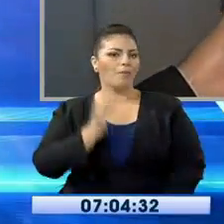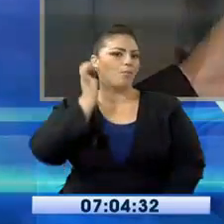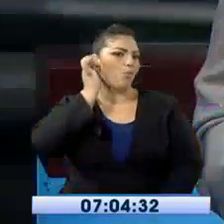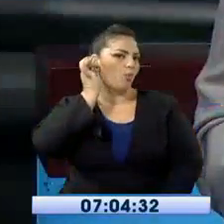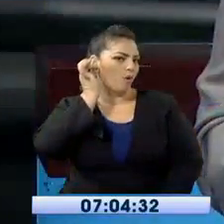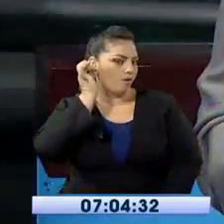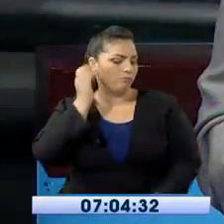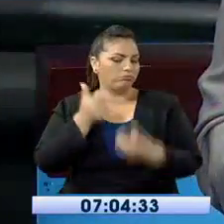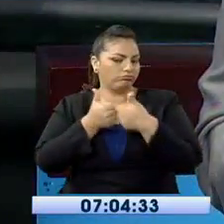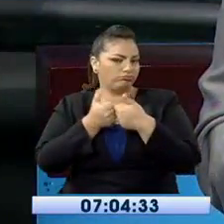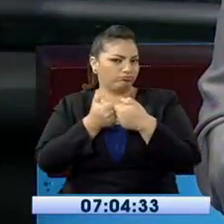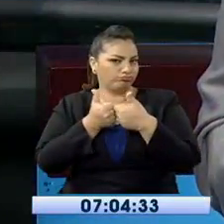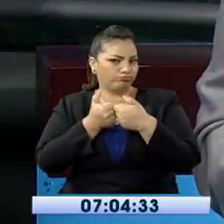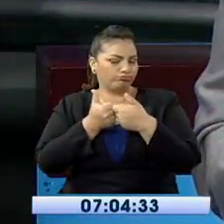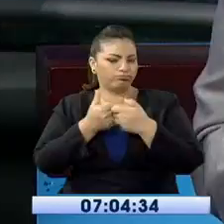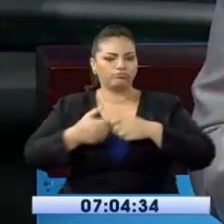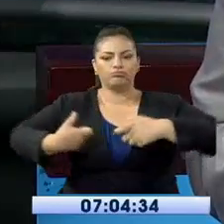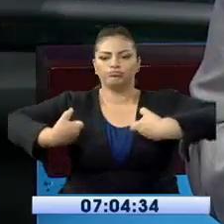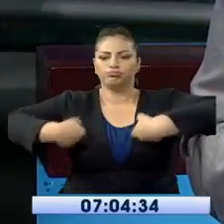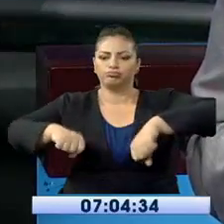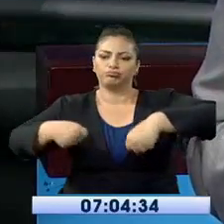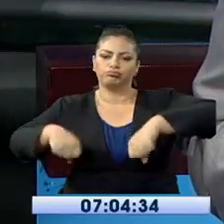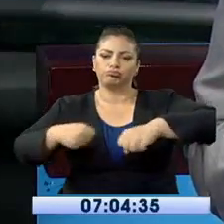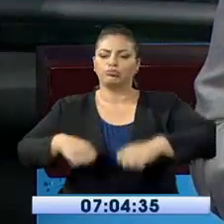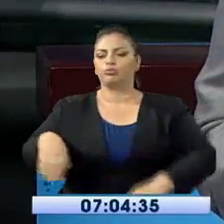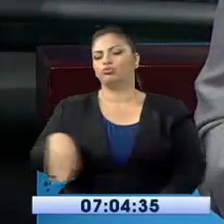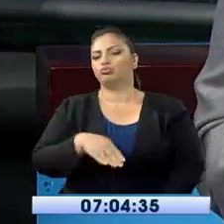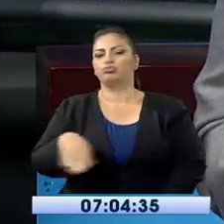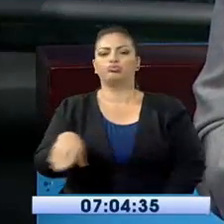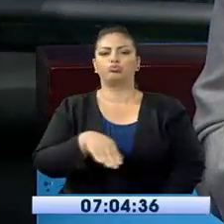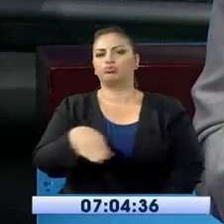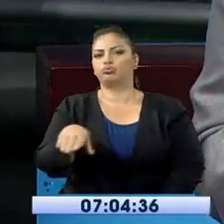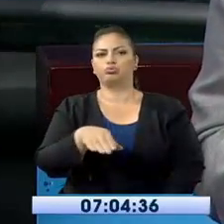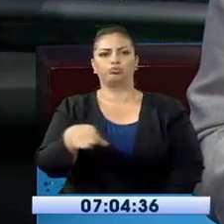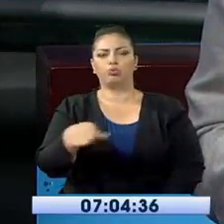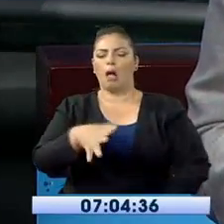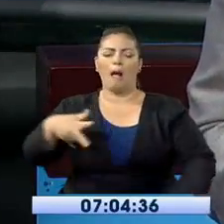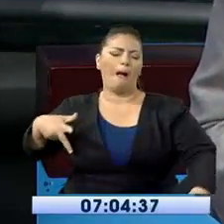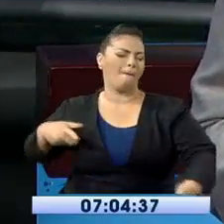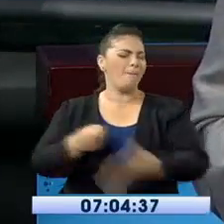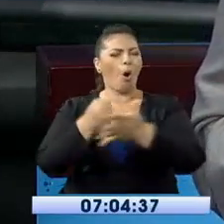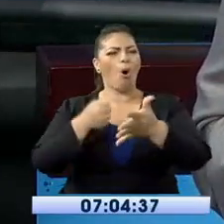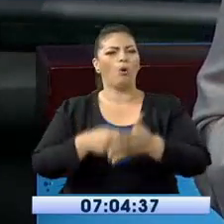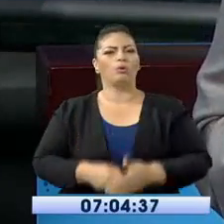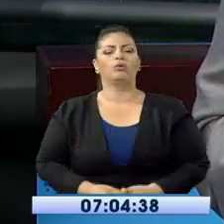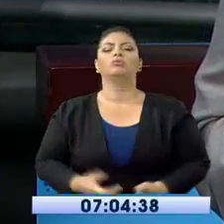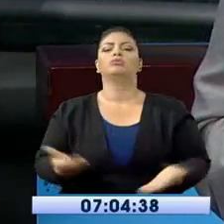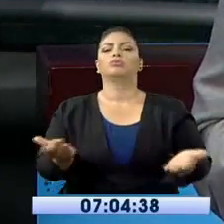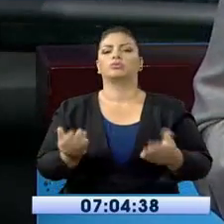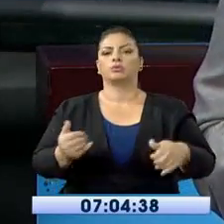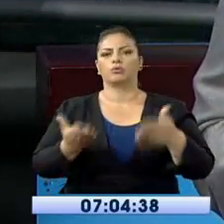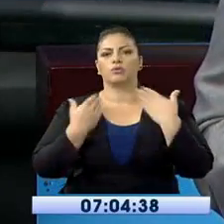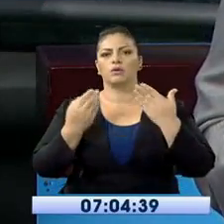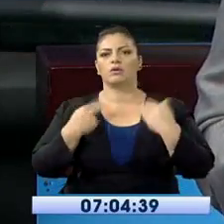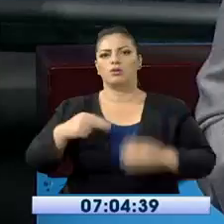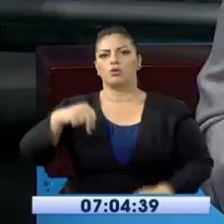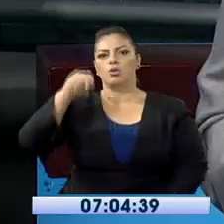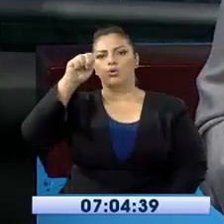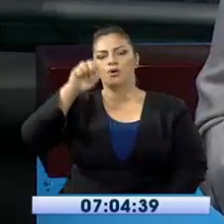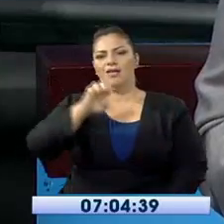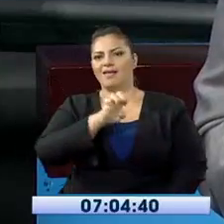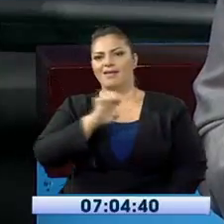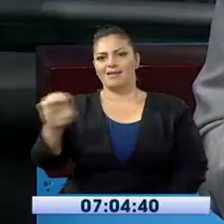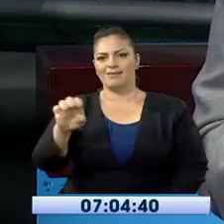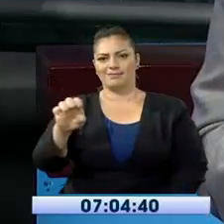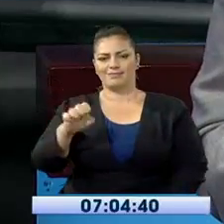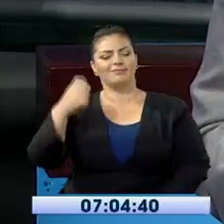en motocicleta se accidentaron en la autopista Narcisa de Jesús, ubicada al noreste de la ciudad. El